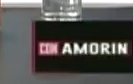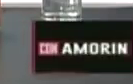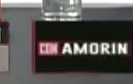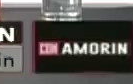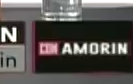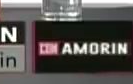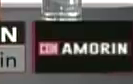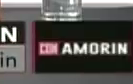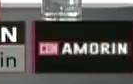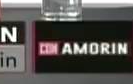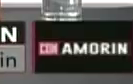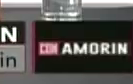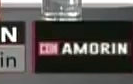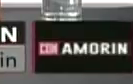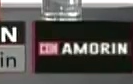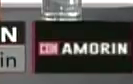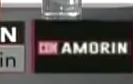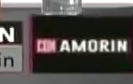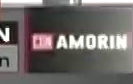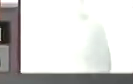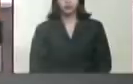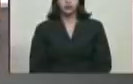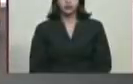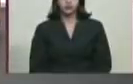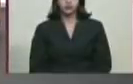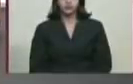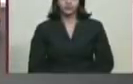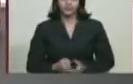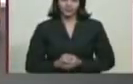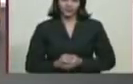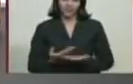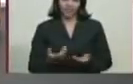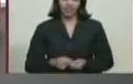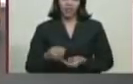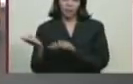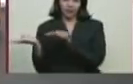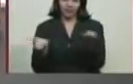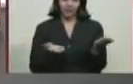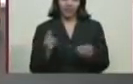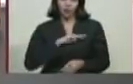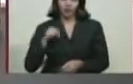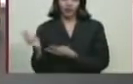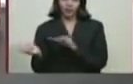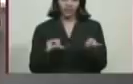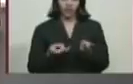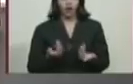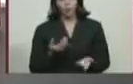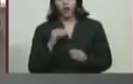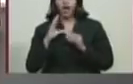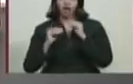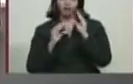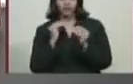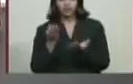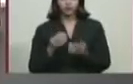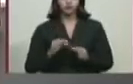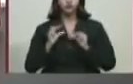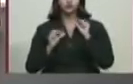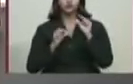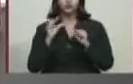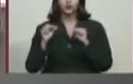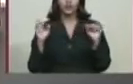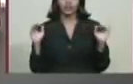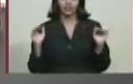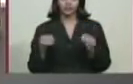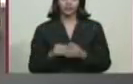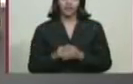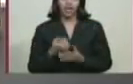comenzamos con Amorín. Antes de presentar a nuestro invitado, vamos a comentar un tuit que el